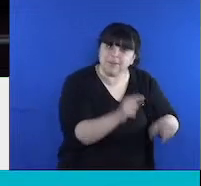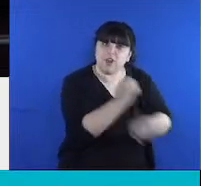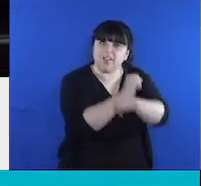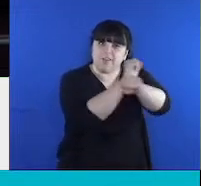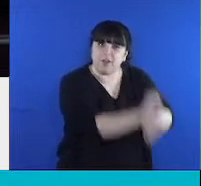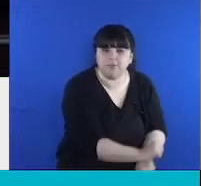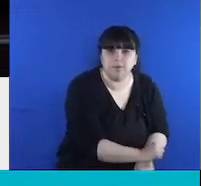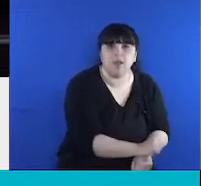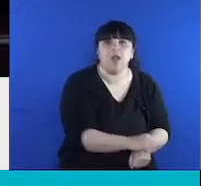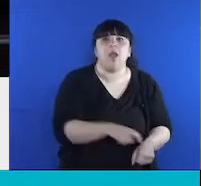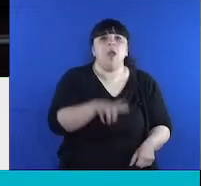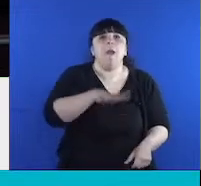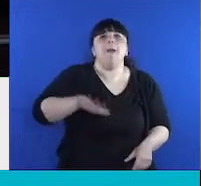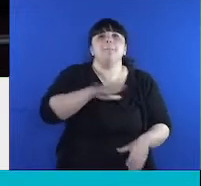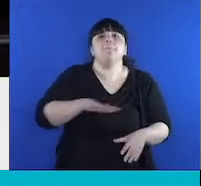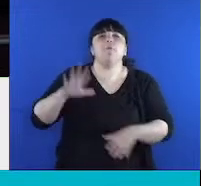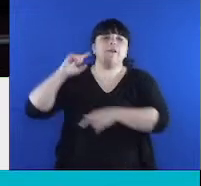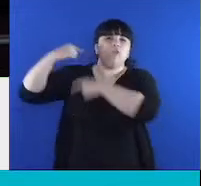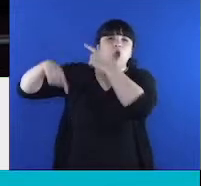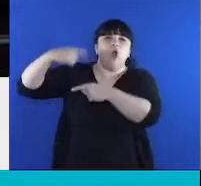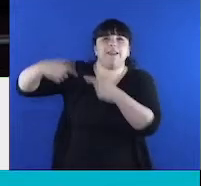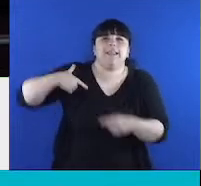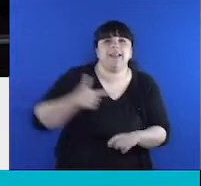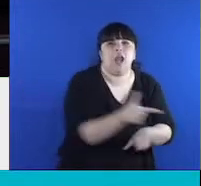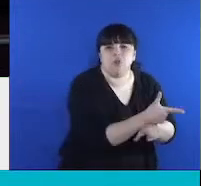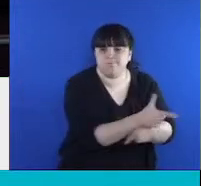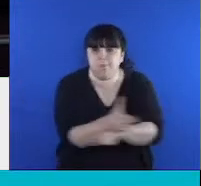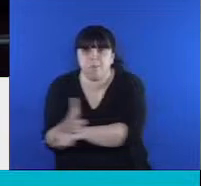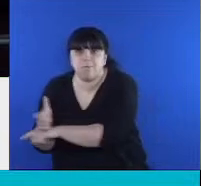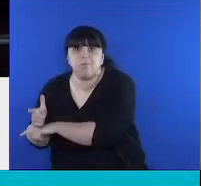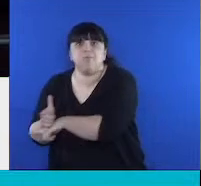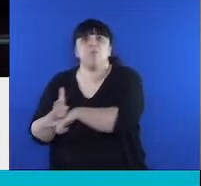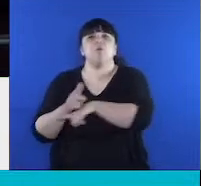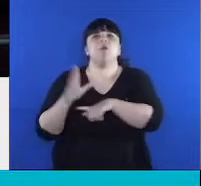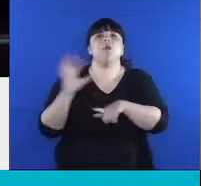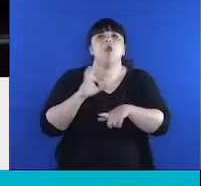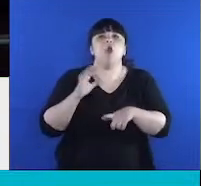originarios, a la ausencia total de derechos en las mujeres.